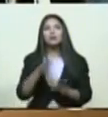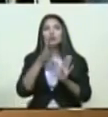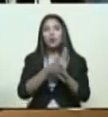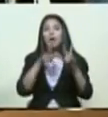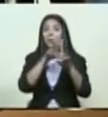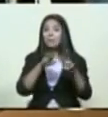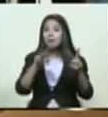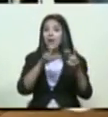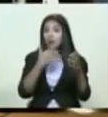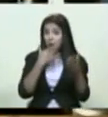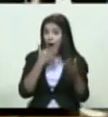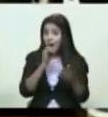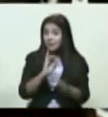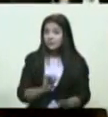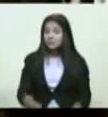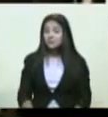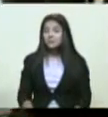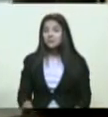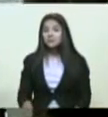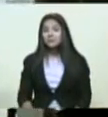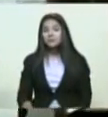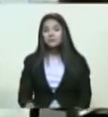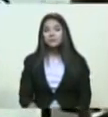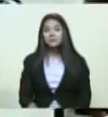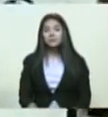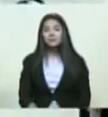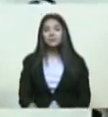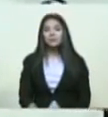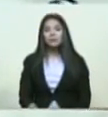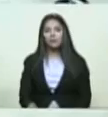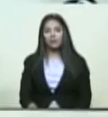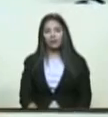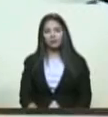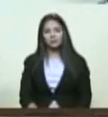algún tipo de adelanto en ese caso? Gracias. Mira,